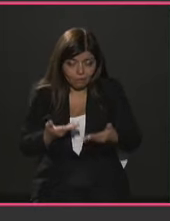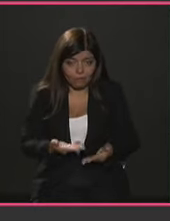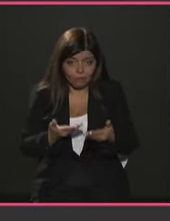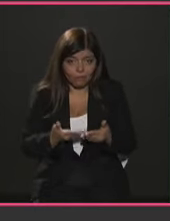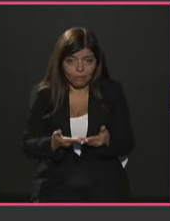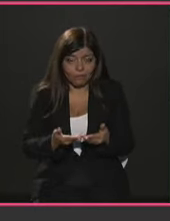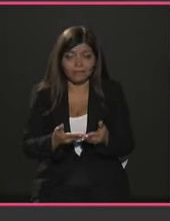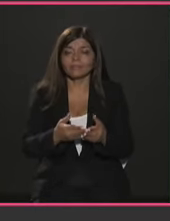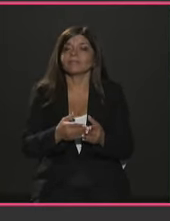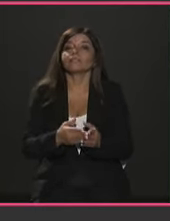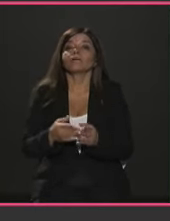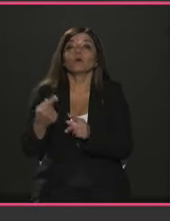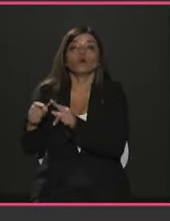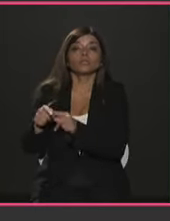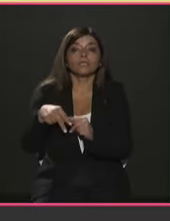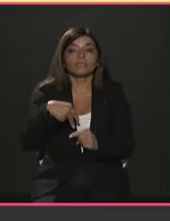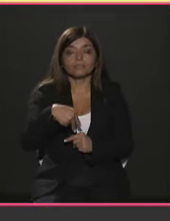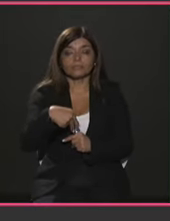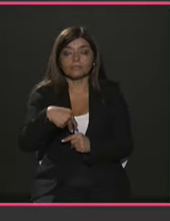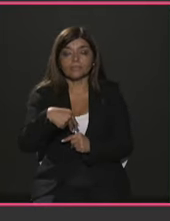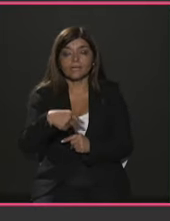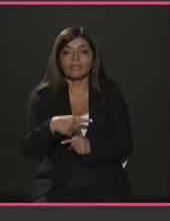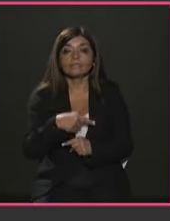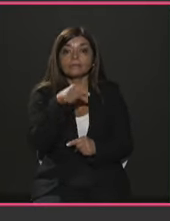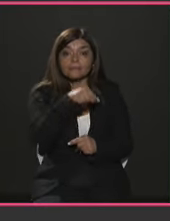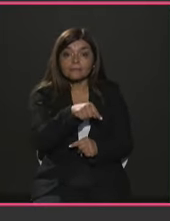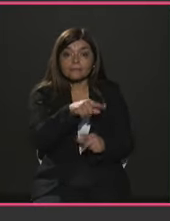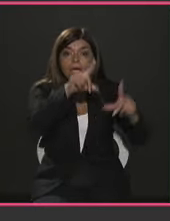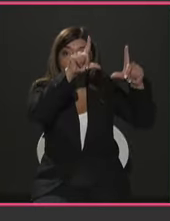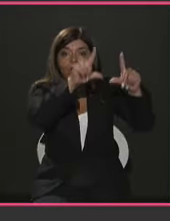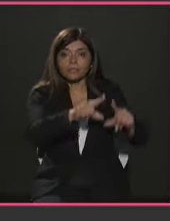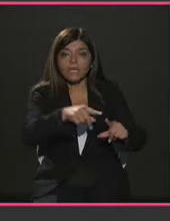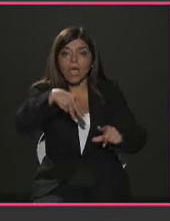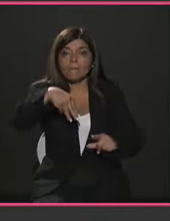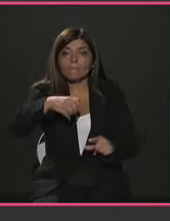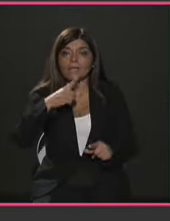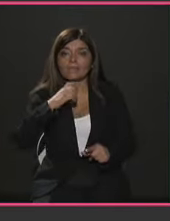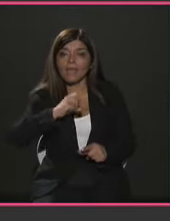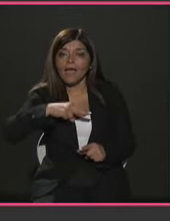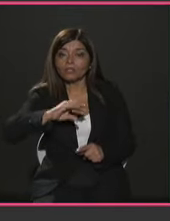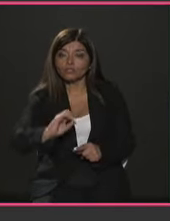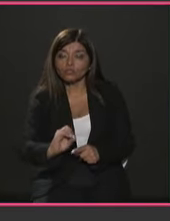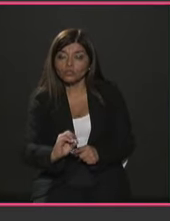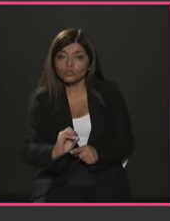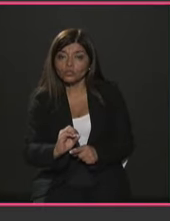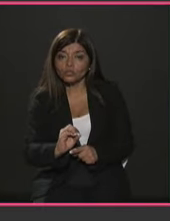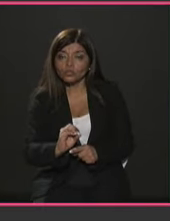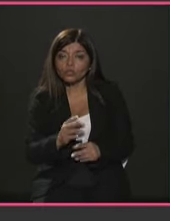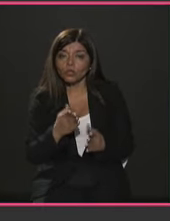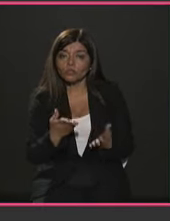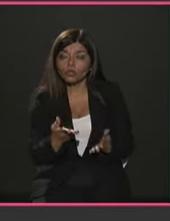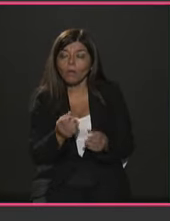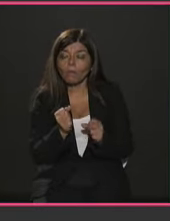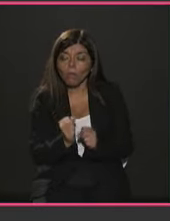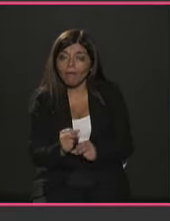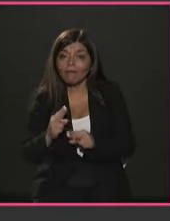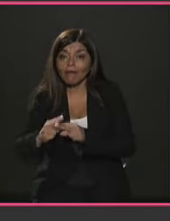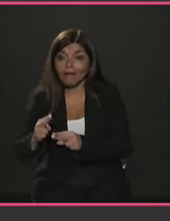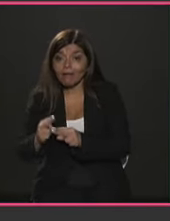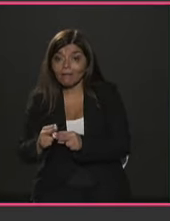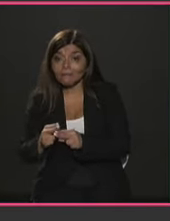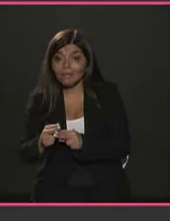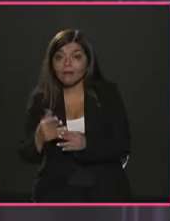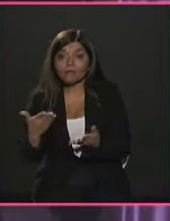otra buena noticia Es que la reducción de eh metano es muy asible lo que podemos hacer